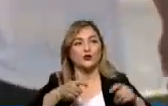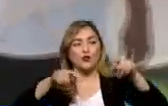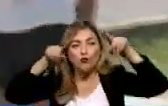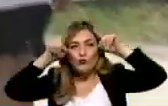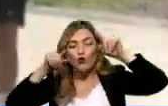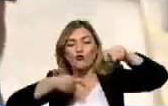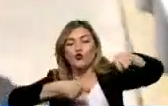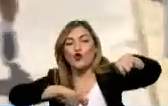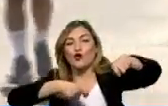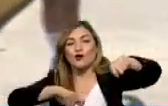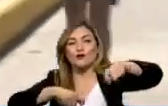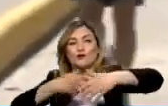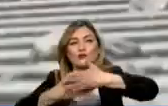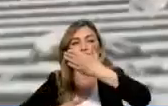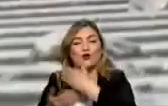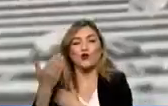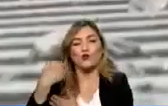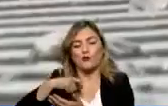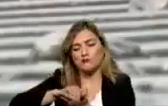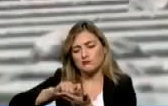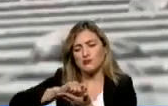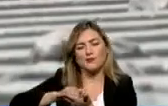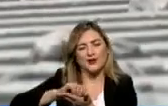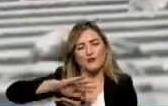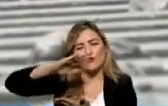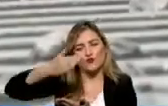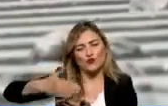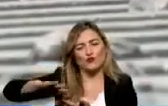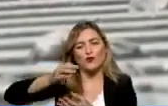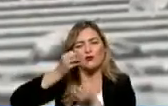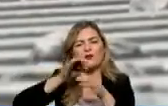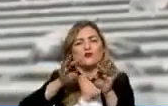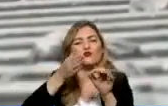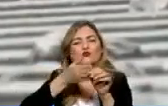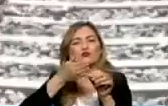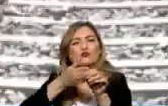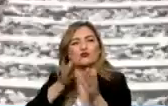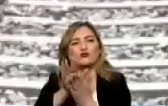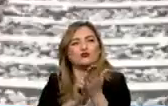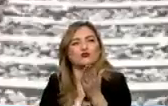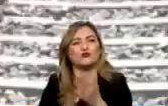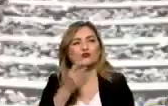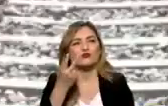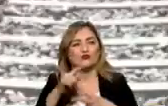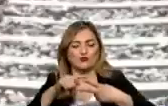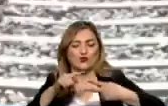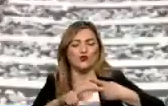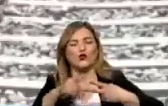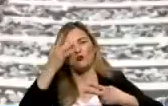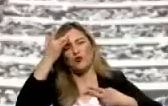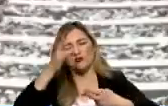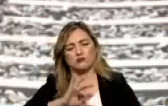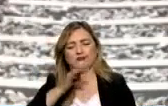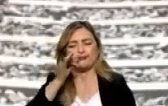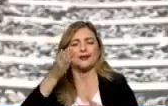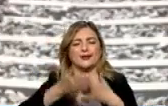rodrigo donoso documentalista y montañista explican los propósitos de este proyecto si son dos partes por la xunta de la pandemia en fin fue hasta el